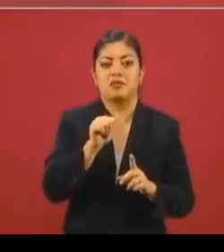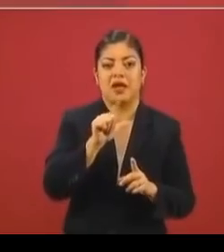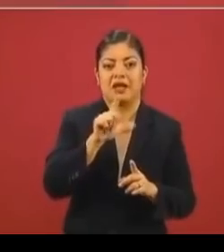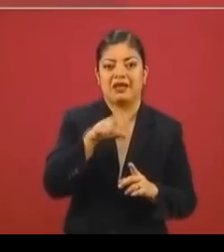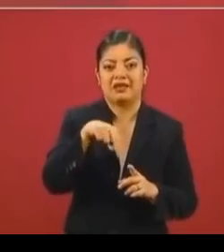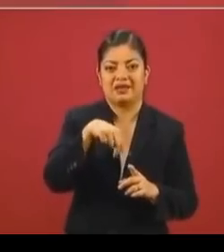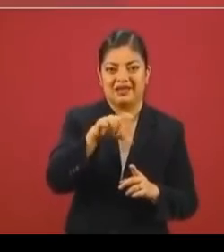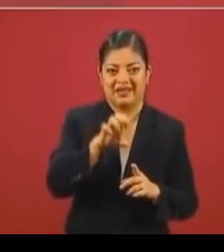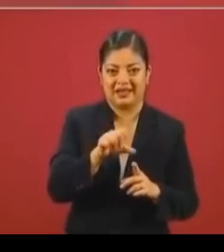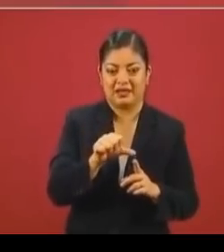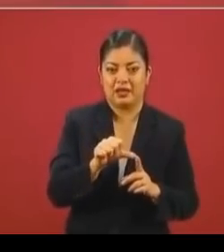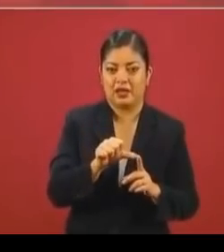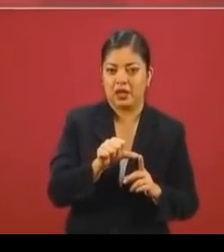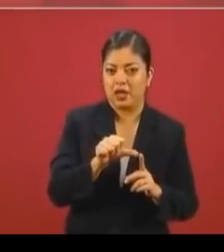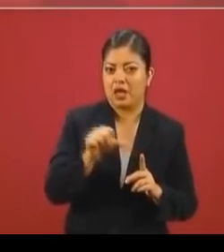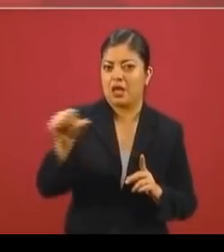a